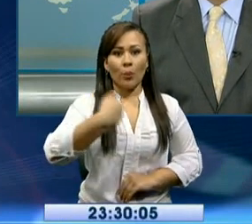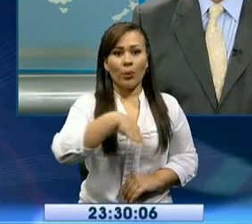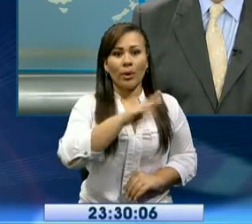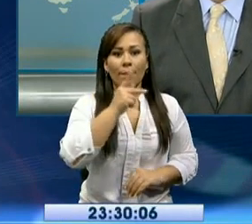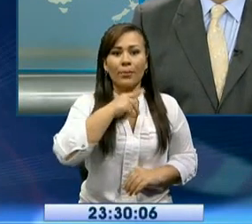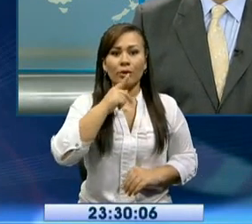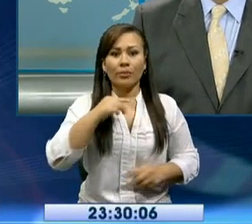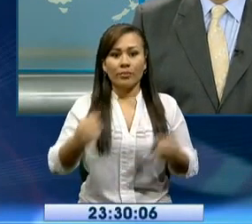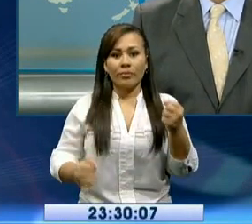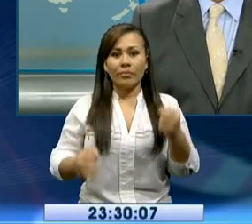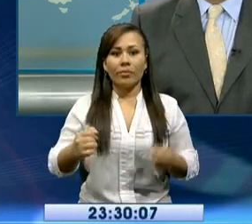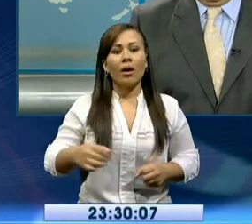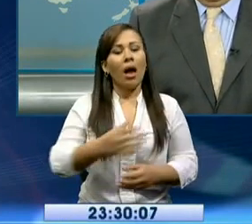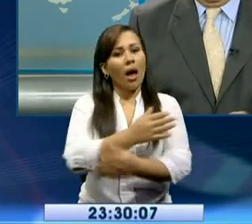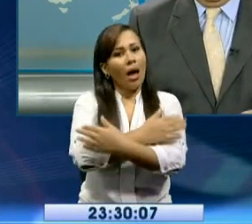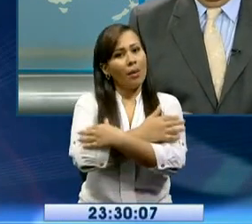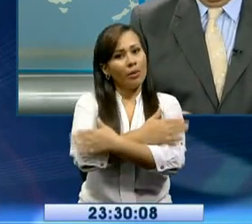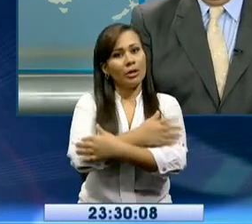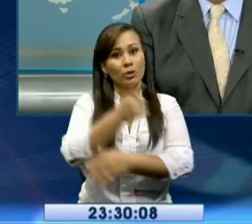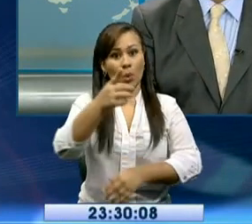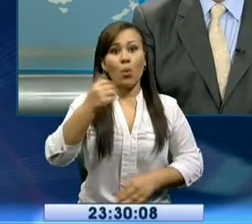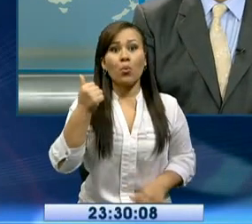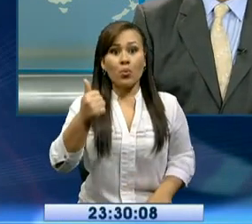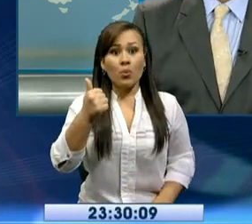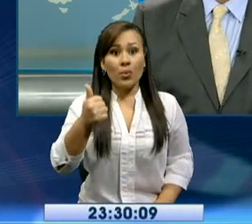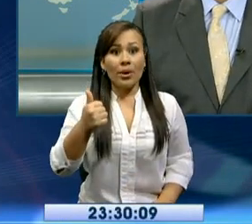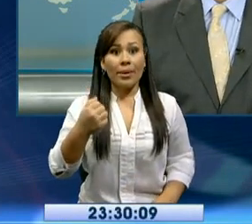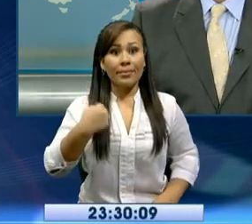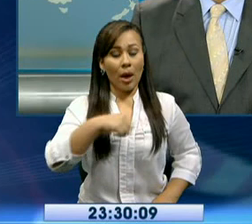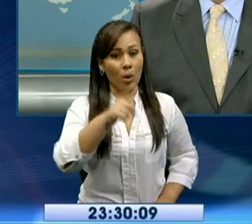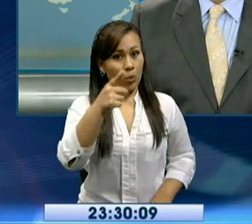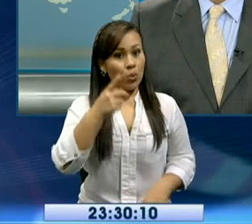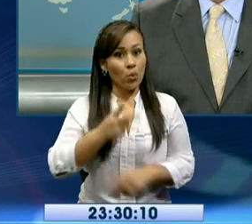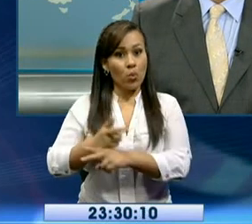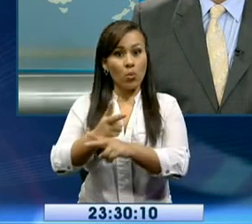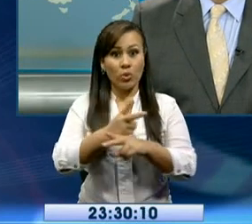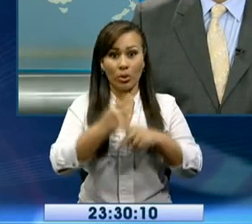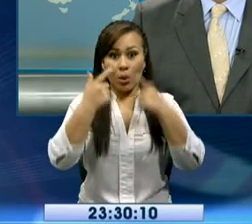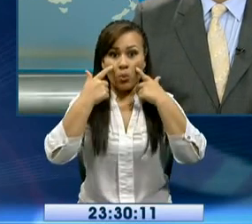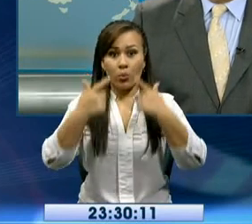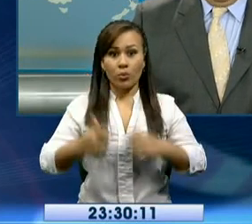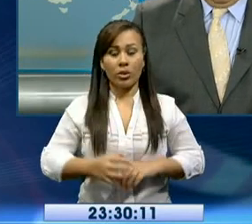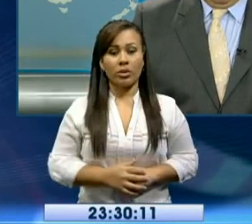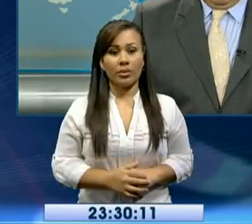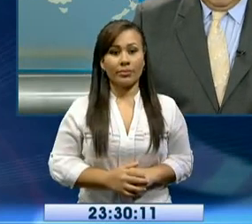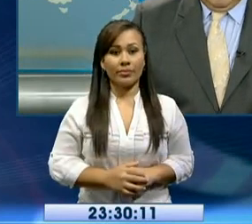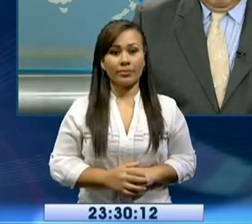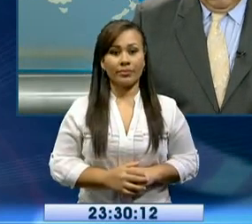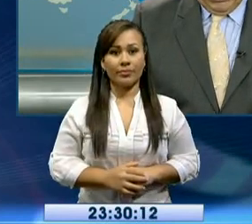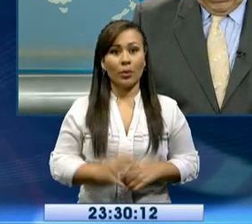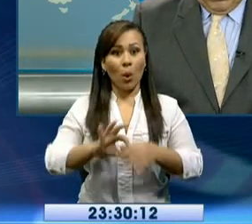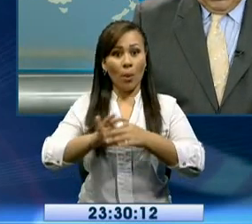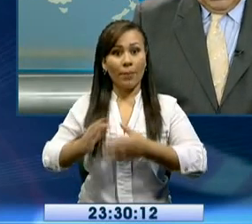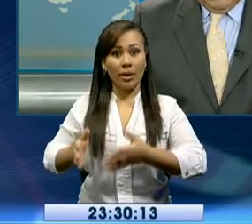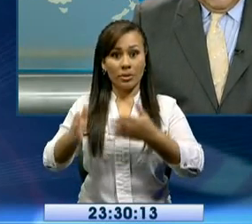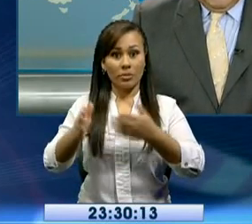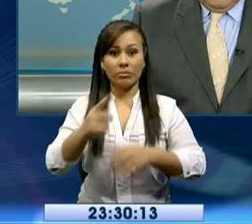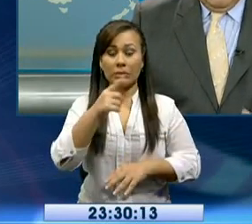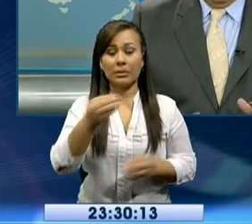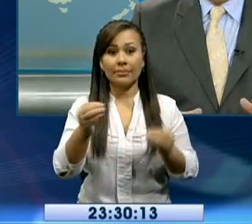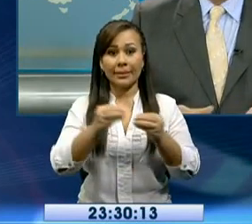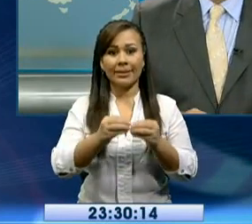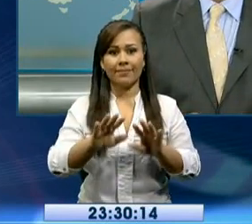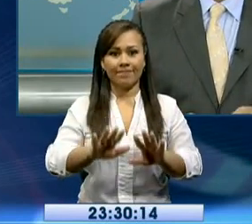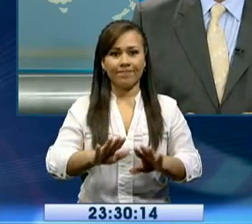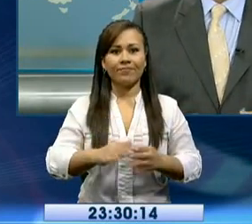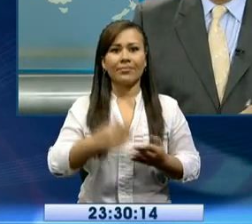todo. Perfecto. Un abrazo, mi querido Jorge. Buen viaje y cuídate. Y tenga mucho cuidado, por favor, compañeros. Bueno, hablando